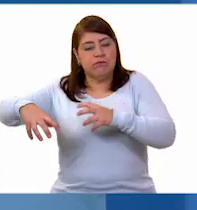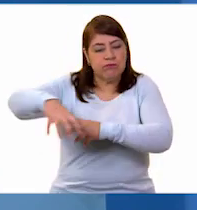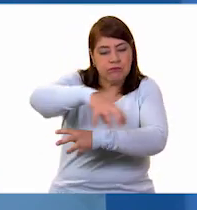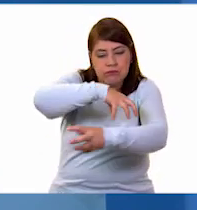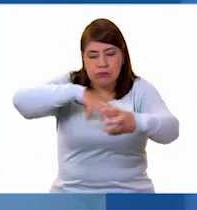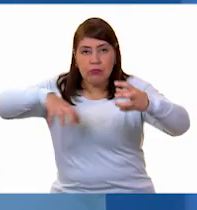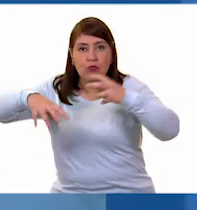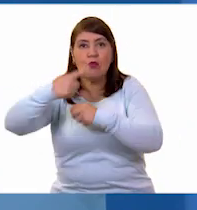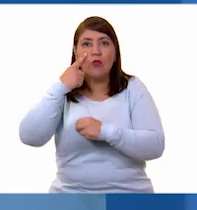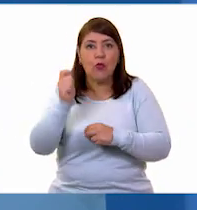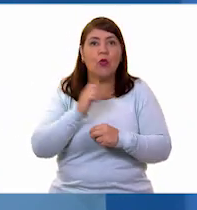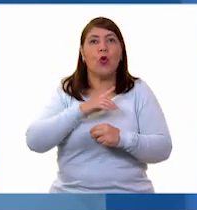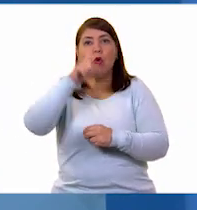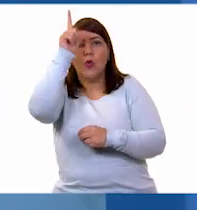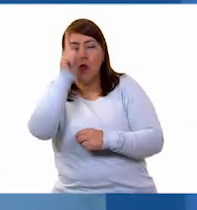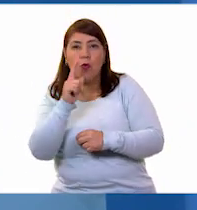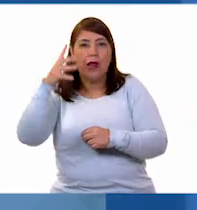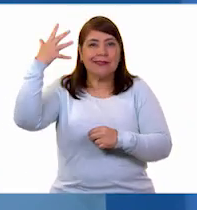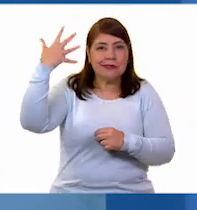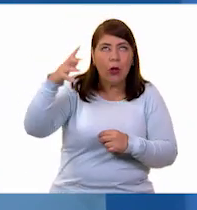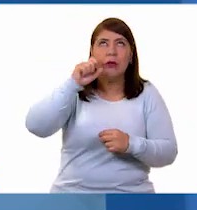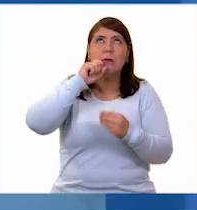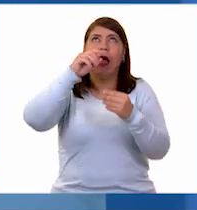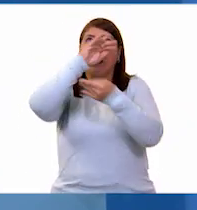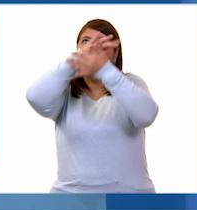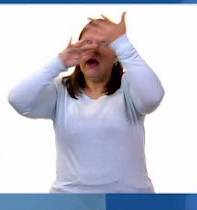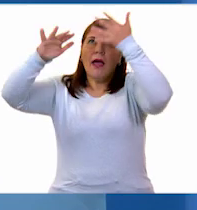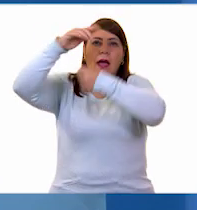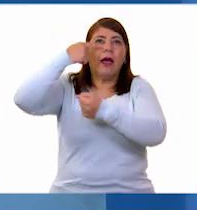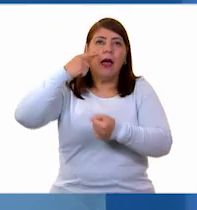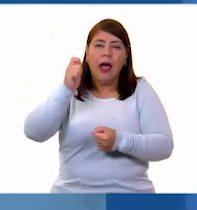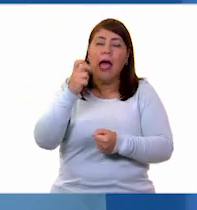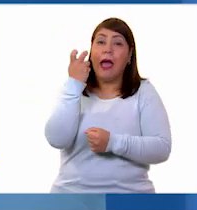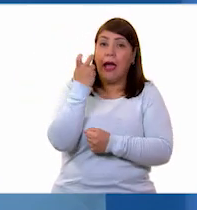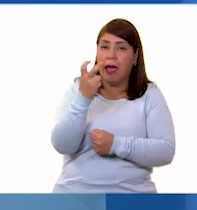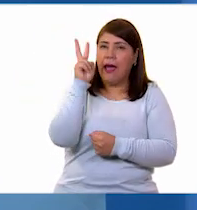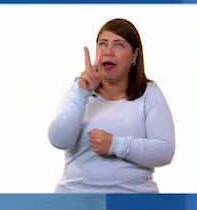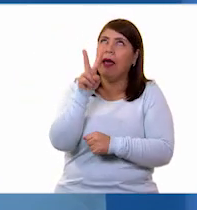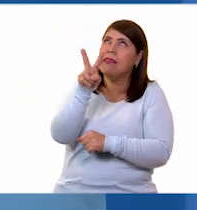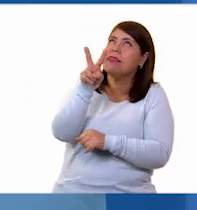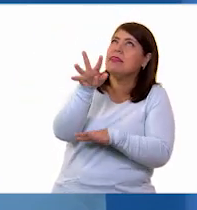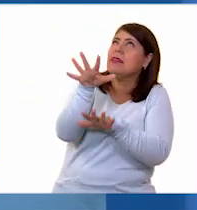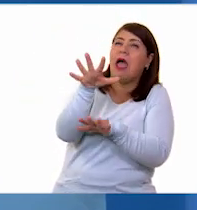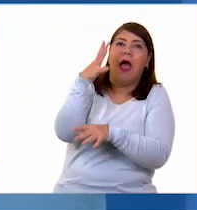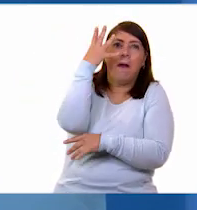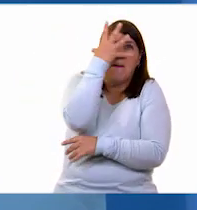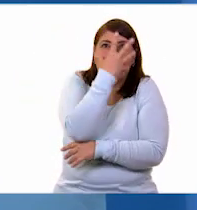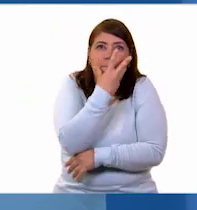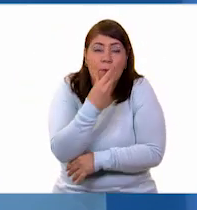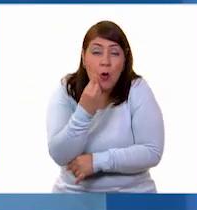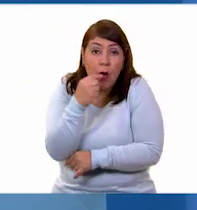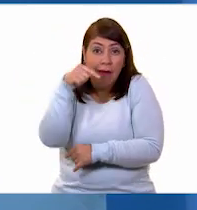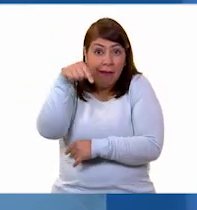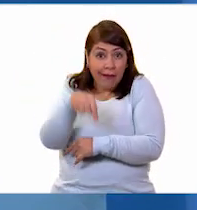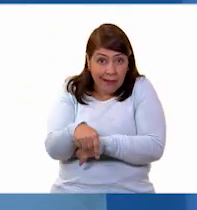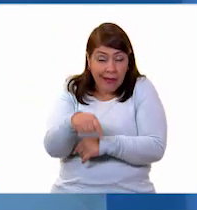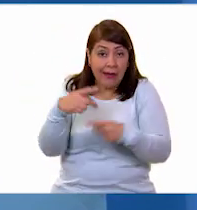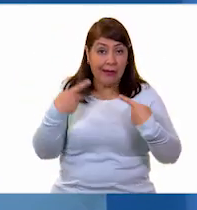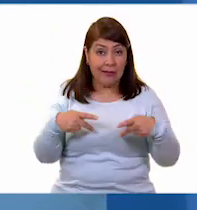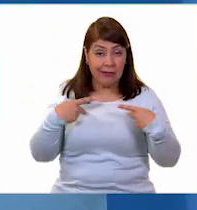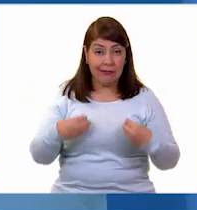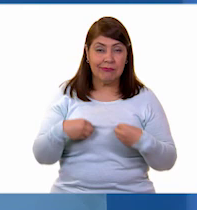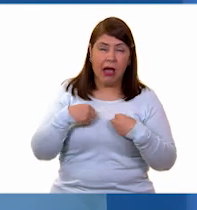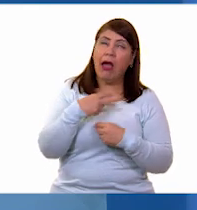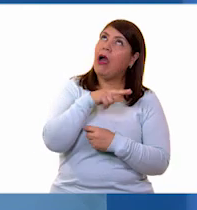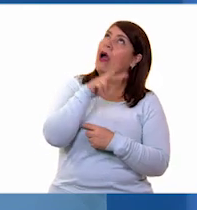del sistema solar. Además, es un fenómeno extraordinariamente bello que hace que quienes habitamos la Tierra